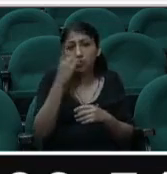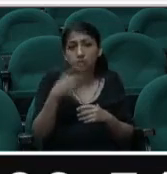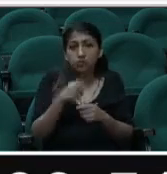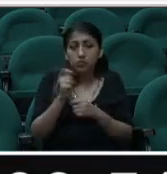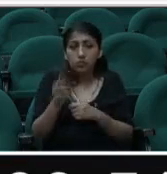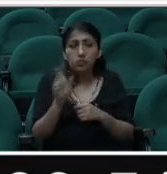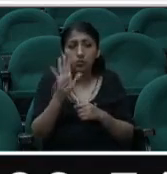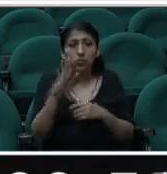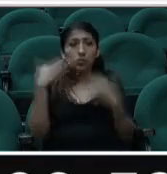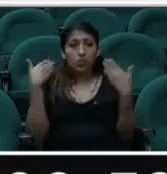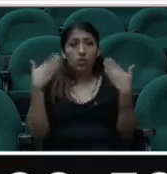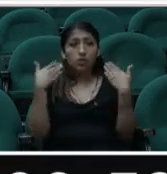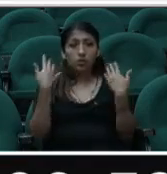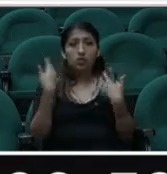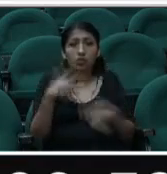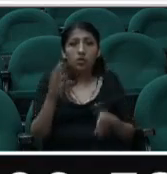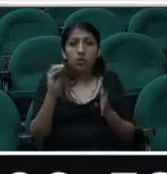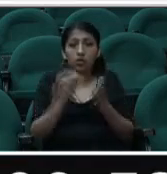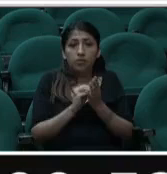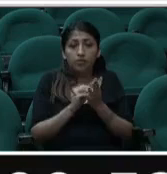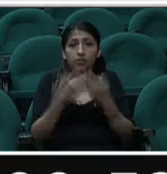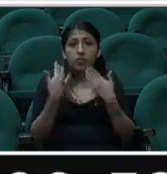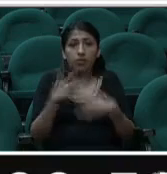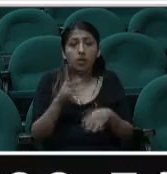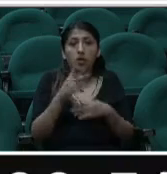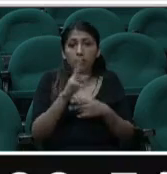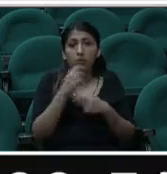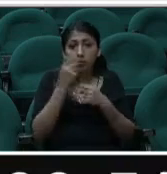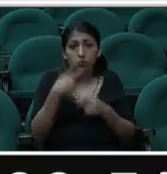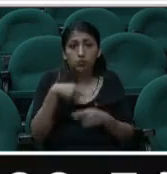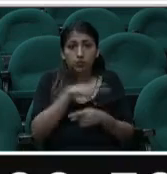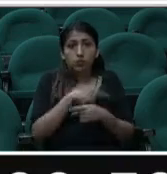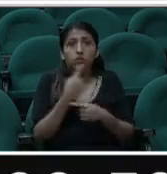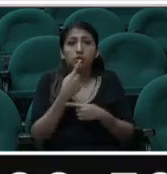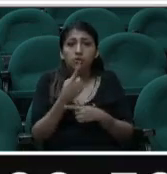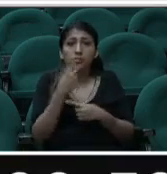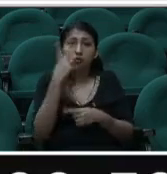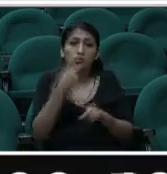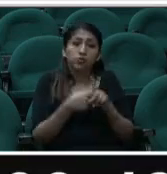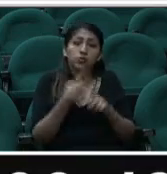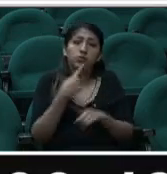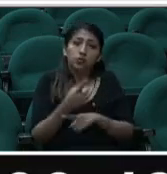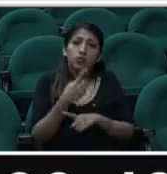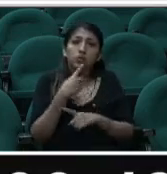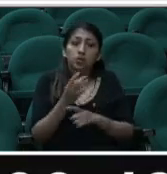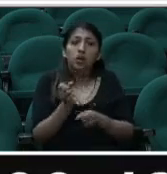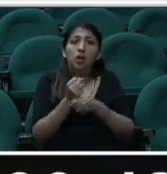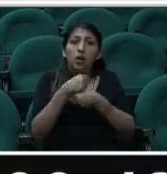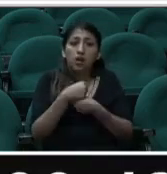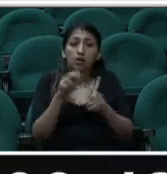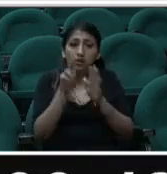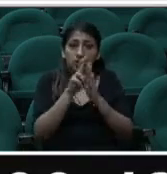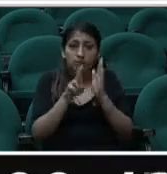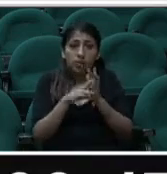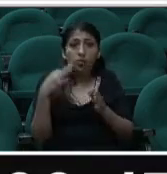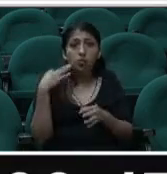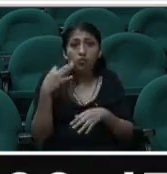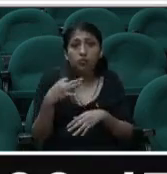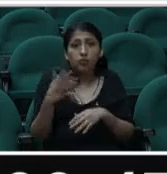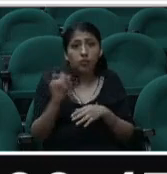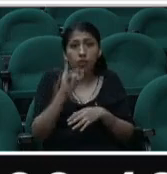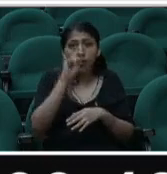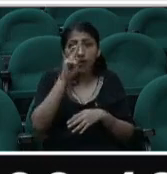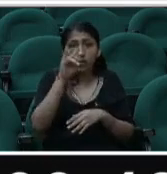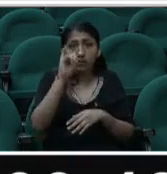cámara de comercio de guayaquil ya se ha pronunciado ha acogido la propuesta que nosotros llevamos repitiendo desde hace dos meses que se haga un régimen voluntario como es el